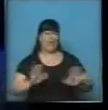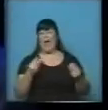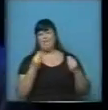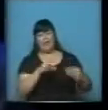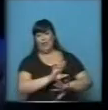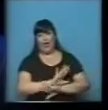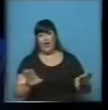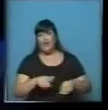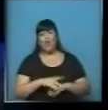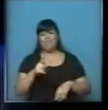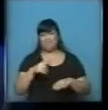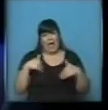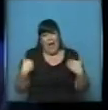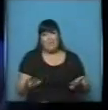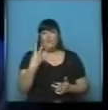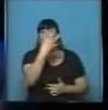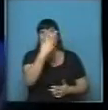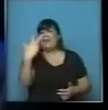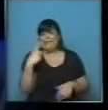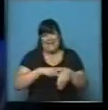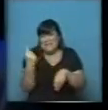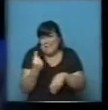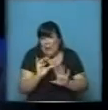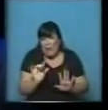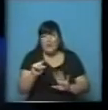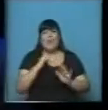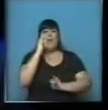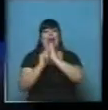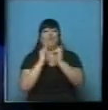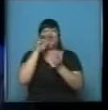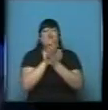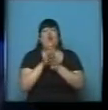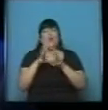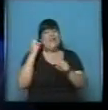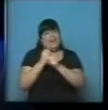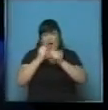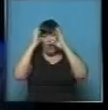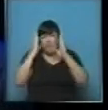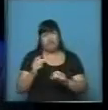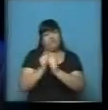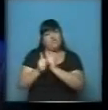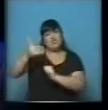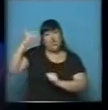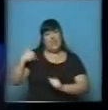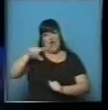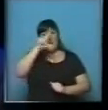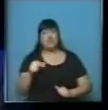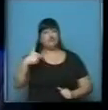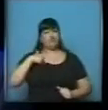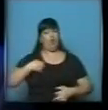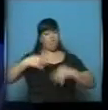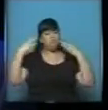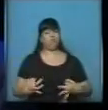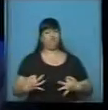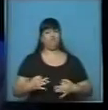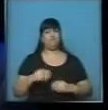estos minutos, estos 43 segundos que me quedan, para hablarles de algo que es un compromiso histórico que tiene la Argentina y que yo lo he asumido